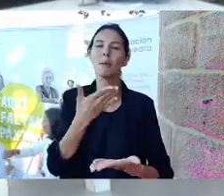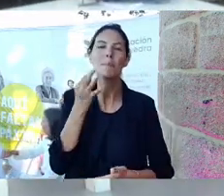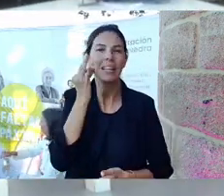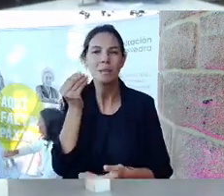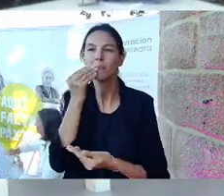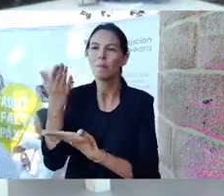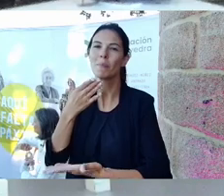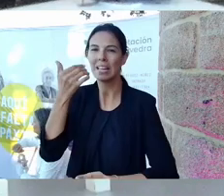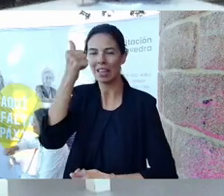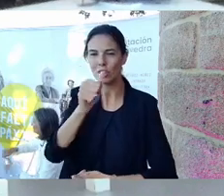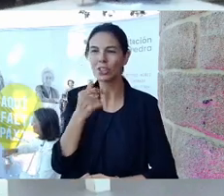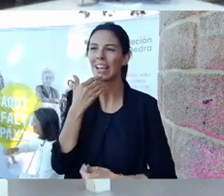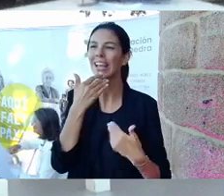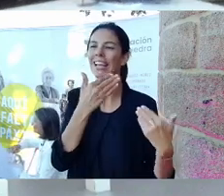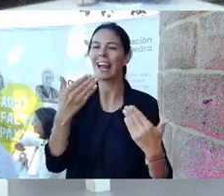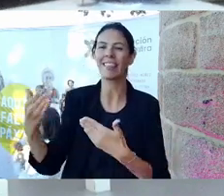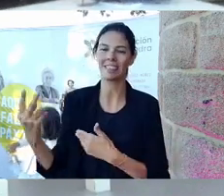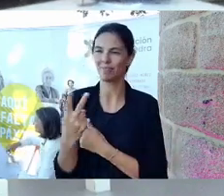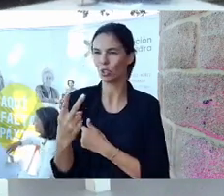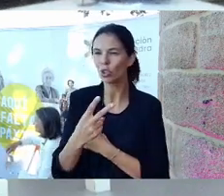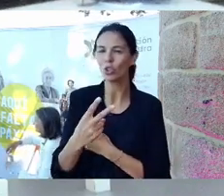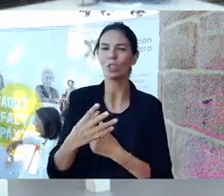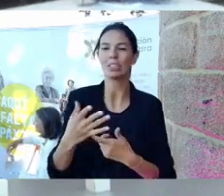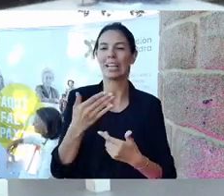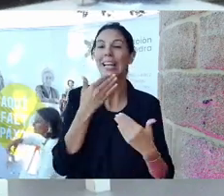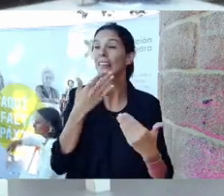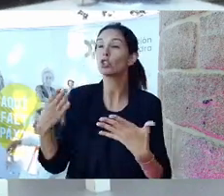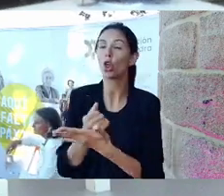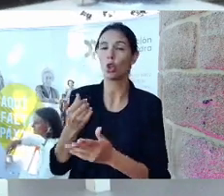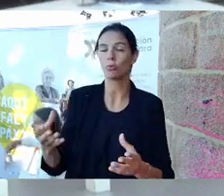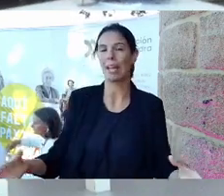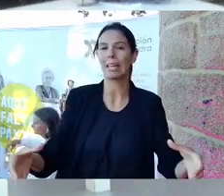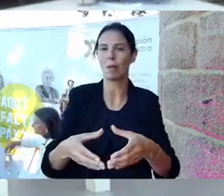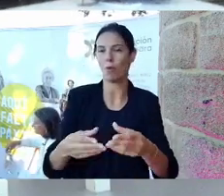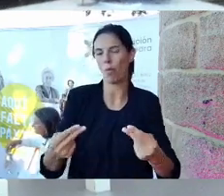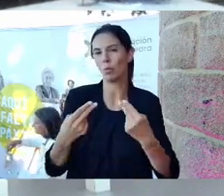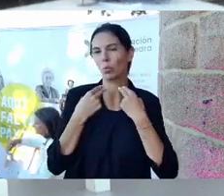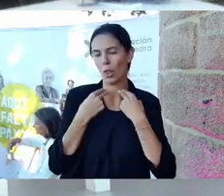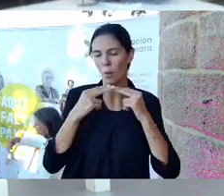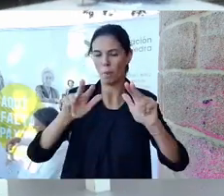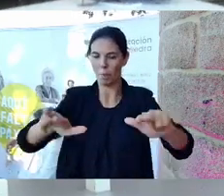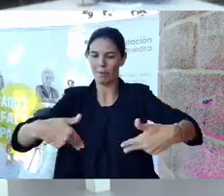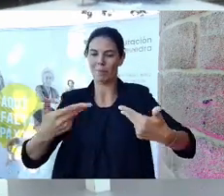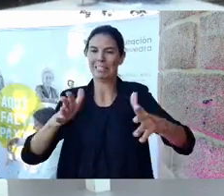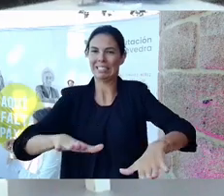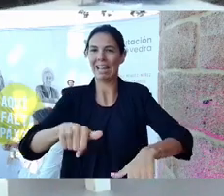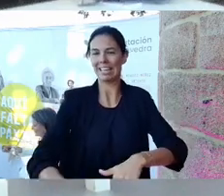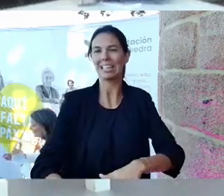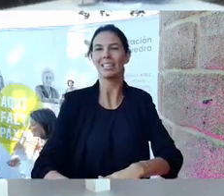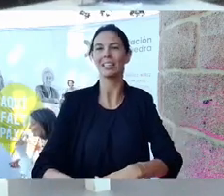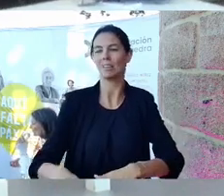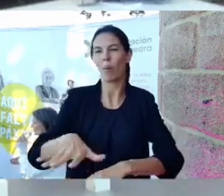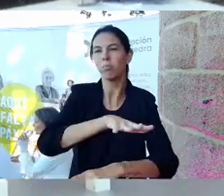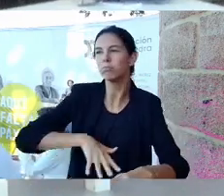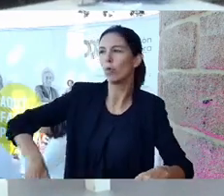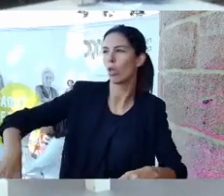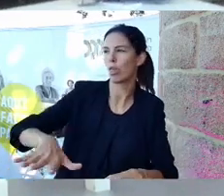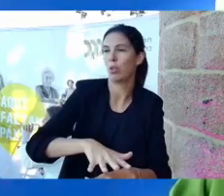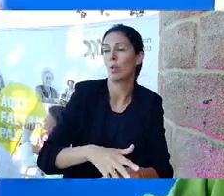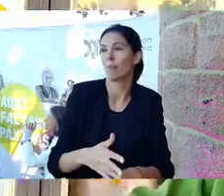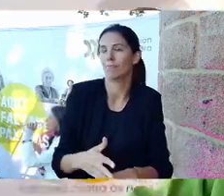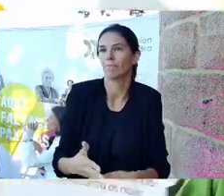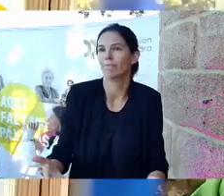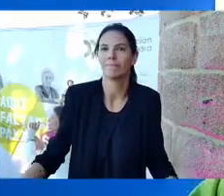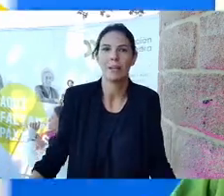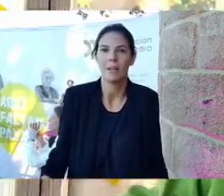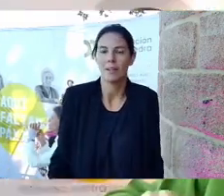Boa tarde, benvidas, benvidos, grazas Sandra, grazas Nava, grazas a todo o equipo da Deputación que nos permite hoxe estar aquí